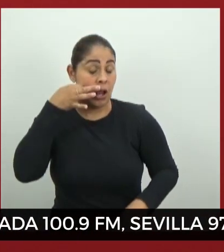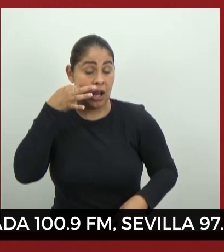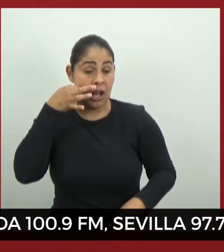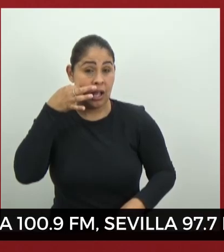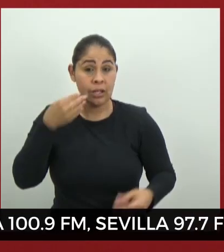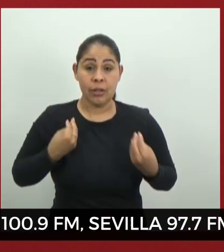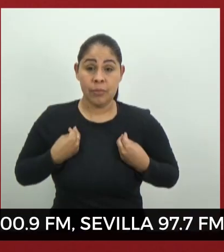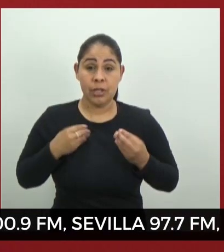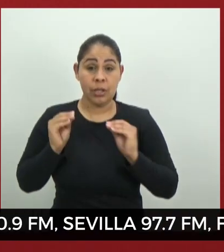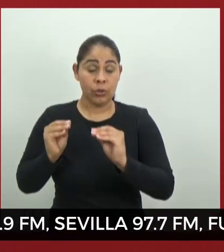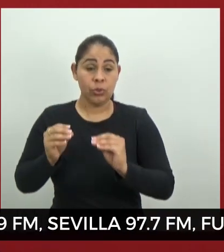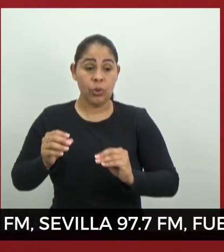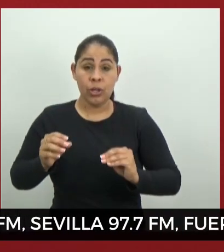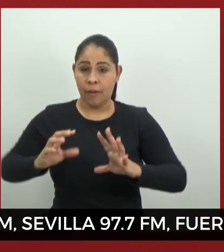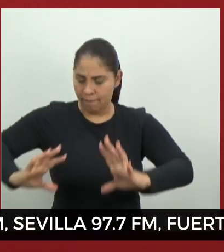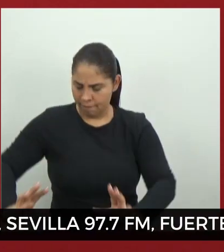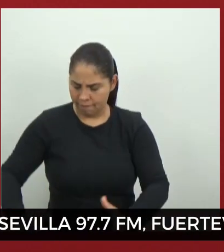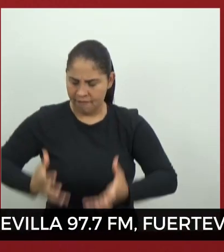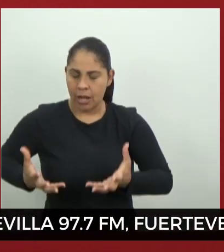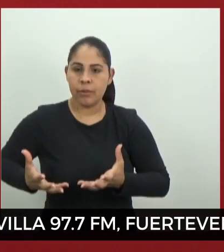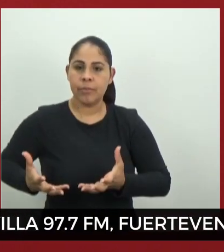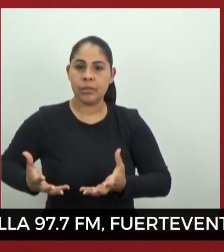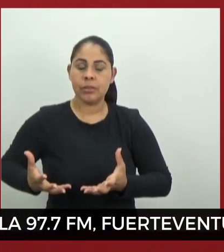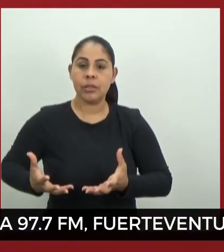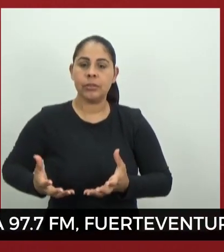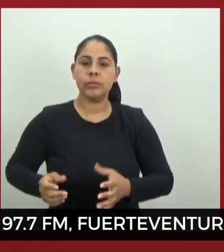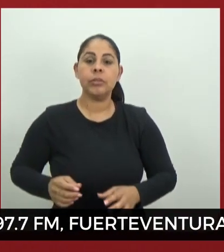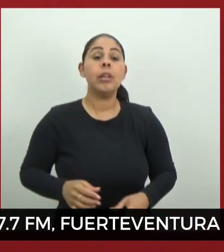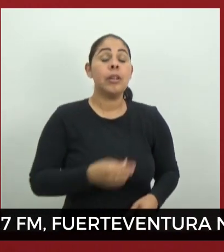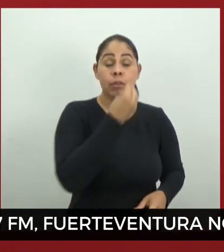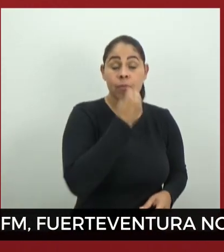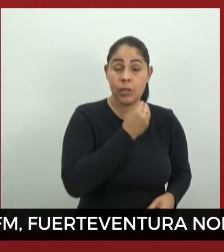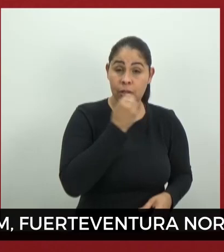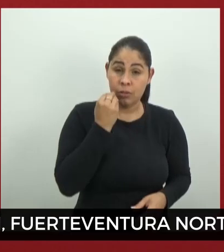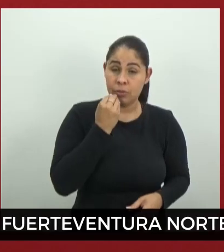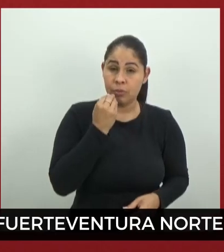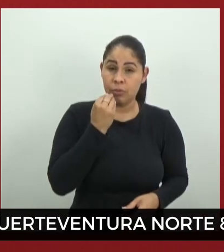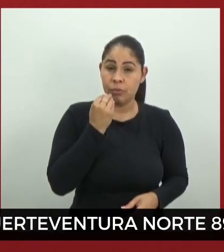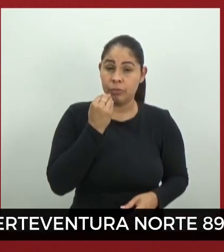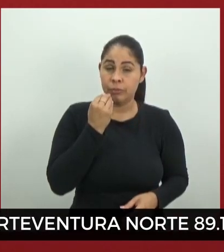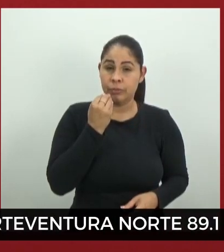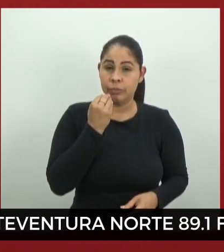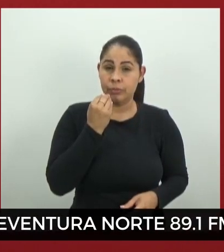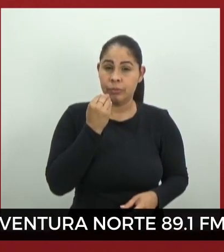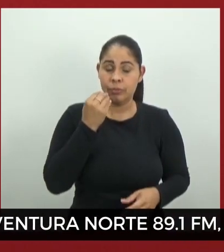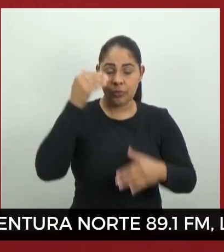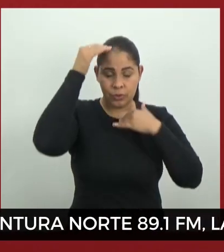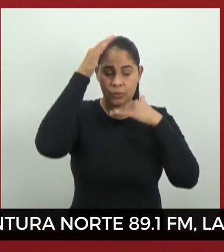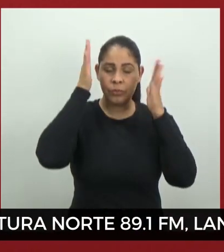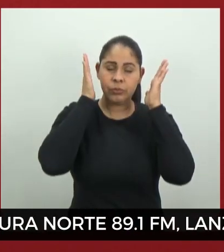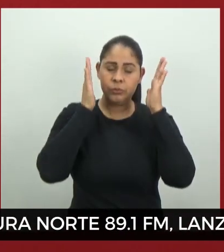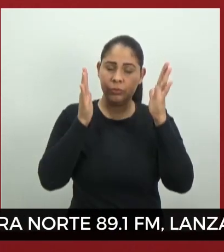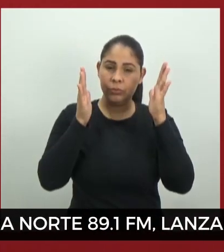lee mucho la Biblia y aumenta la fe. En el ayuno, queridos, oíd atentamente, en el